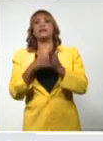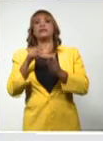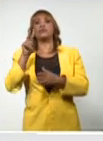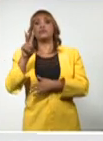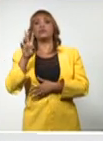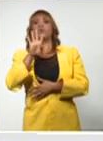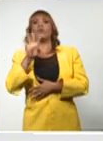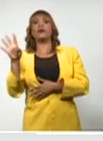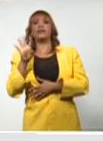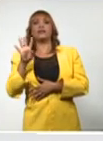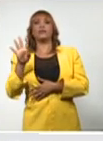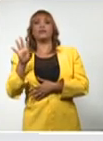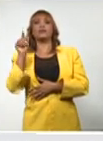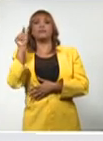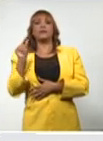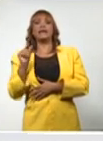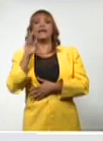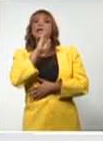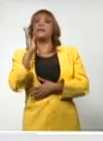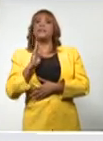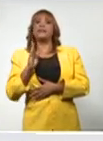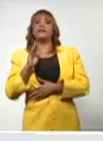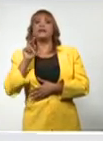1,244 y en Brasil de